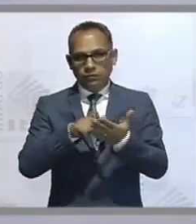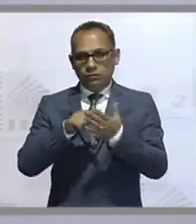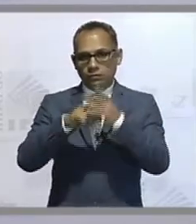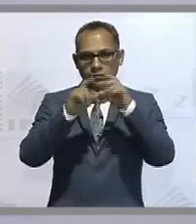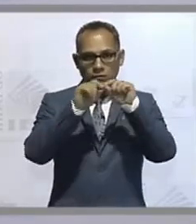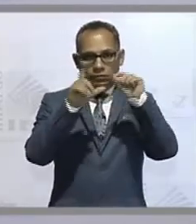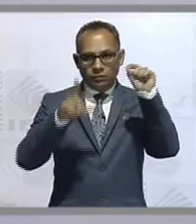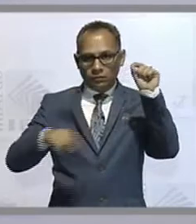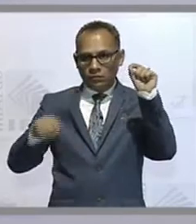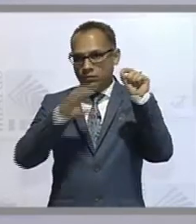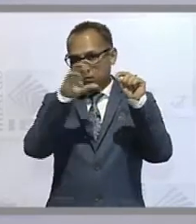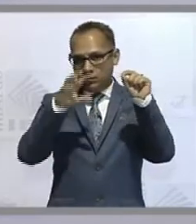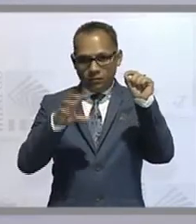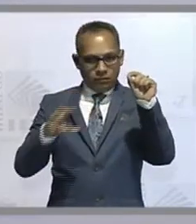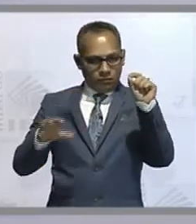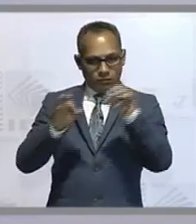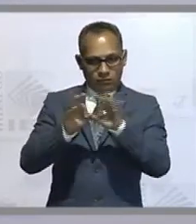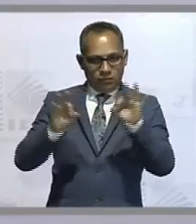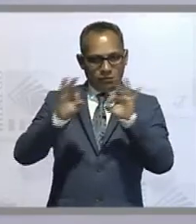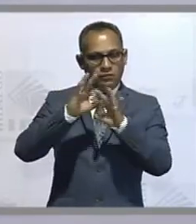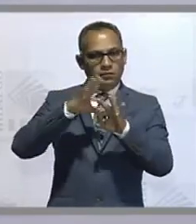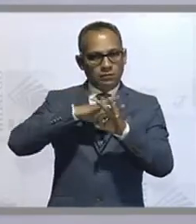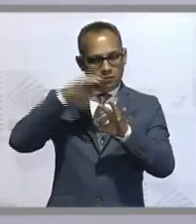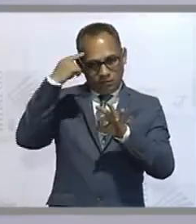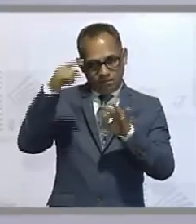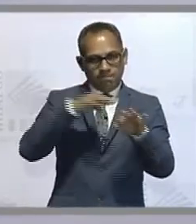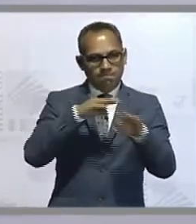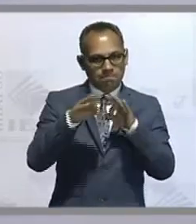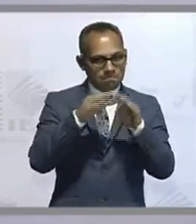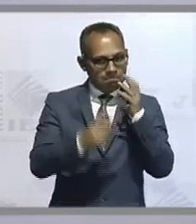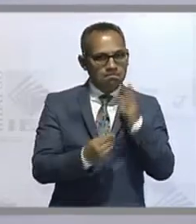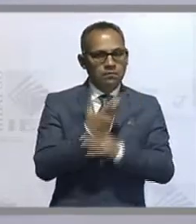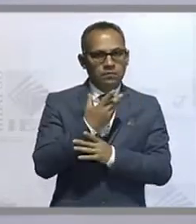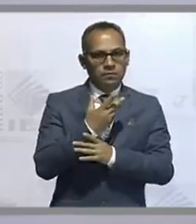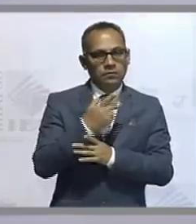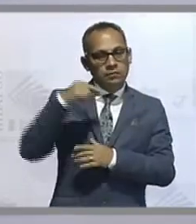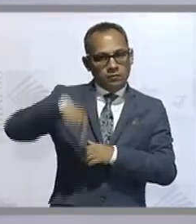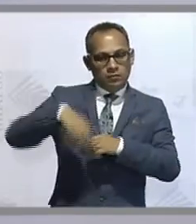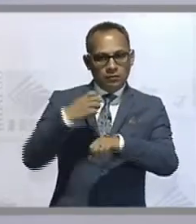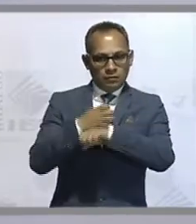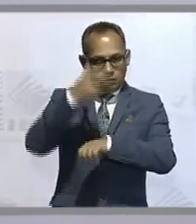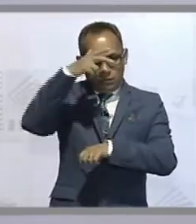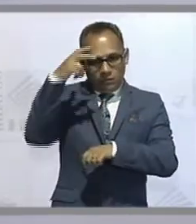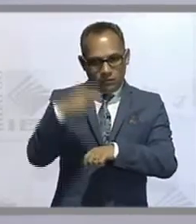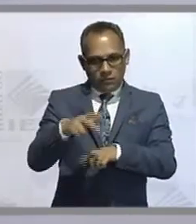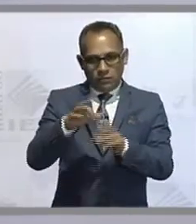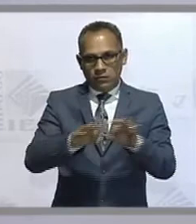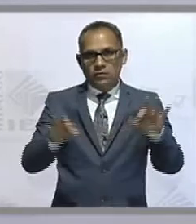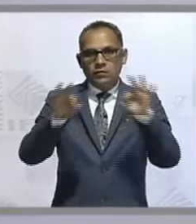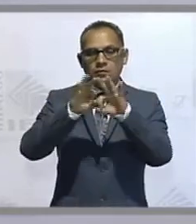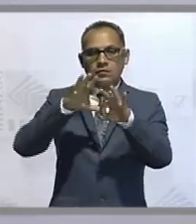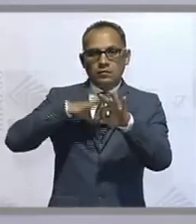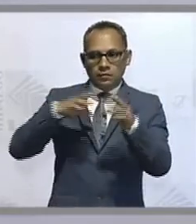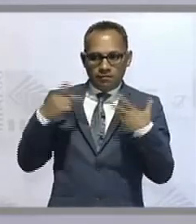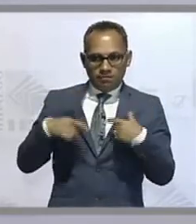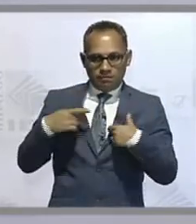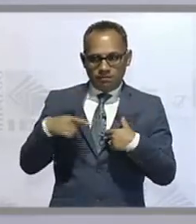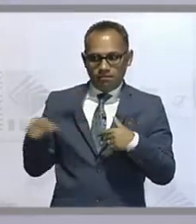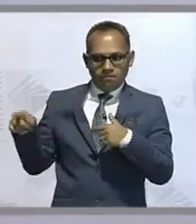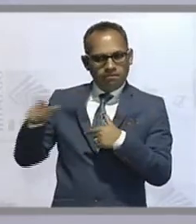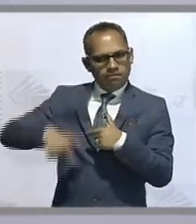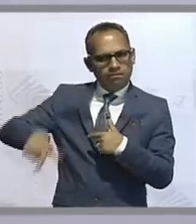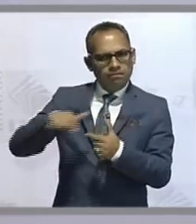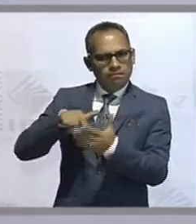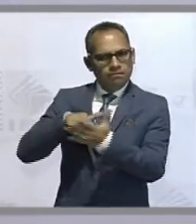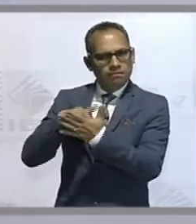particularmente en el estado de hidalgo vamos a realizar un diagnóstico preciso con la gente en cada una de las comunidades y las colonias